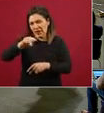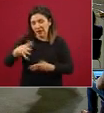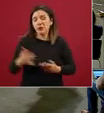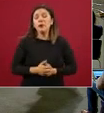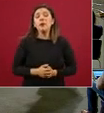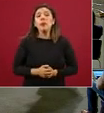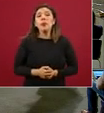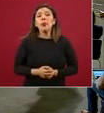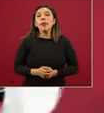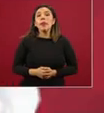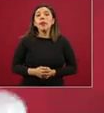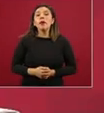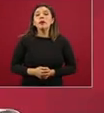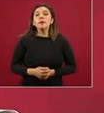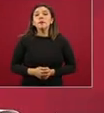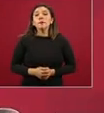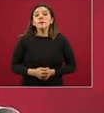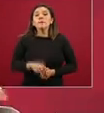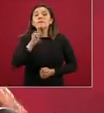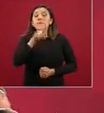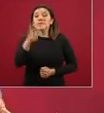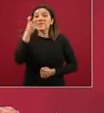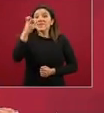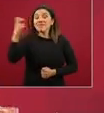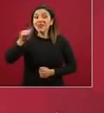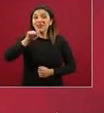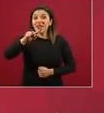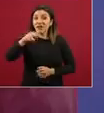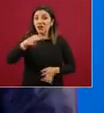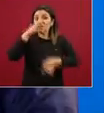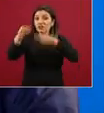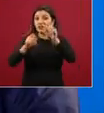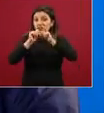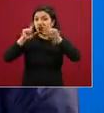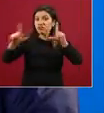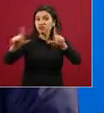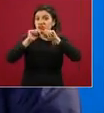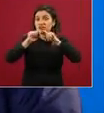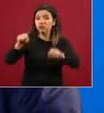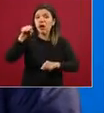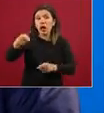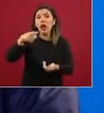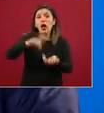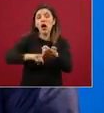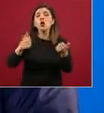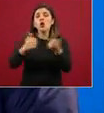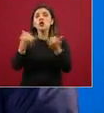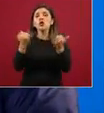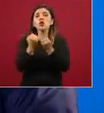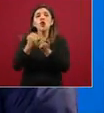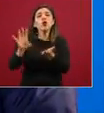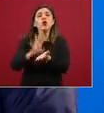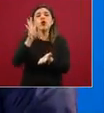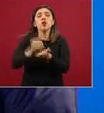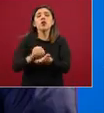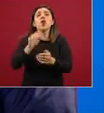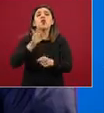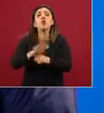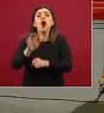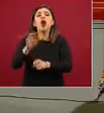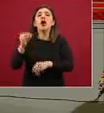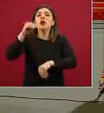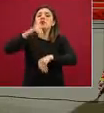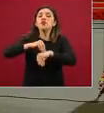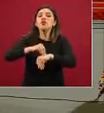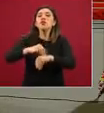La cobertura televisiva que señalas tiene que ver con la cobertura que se tiene de acuerdo a los